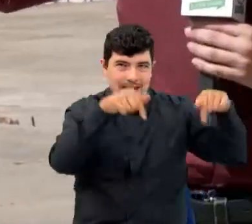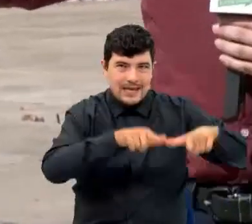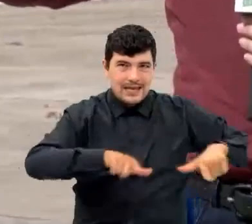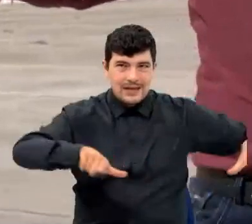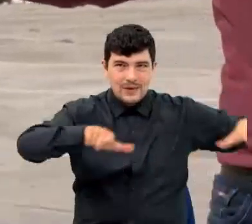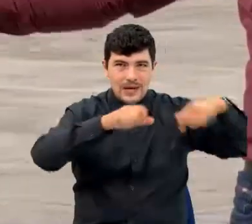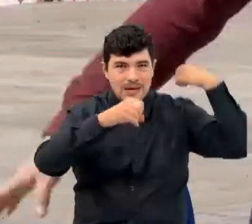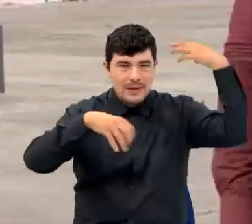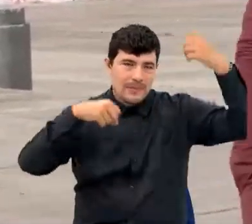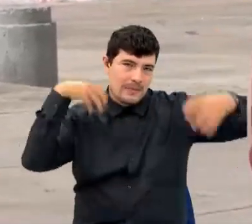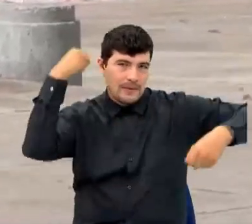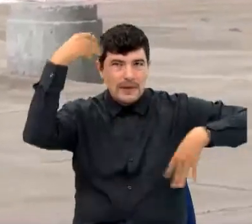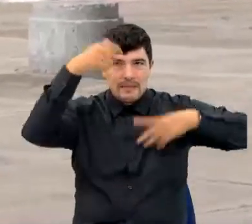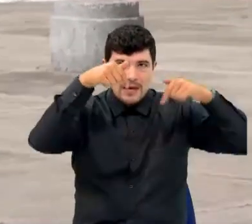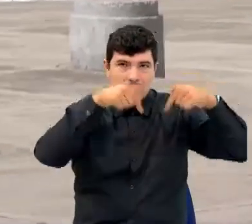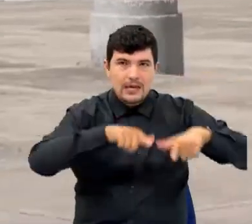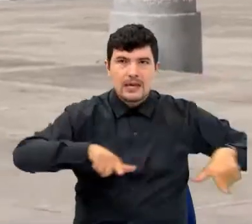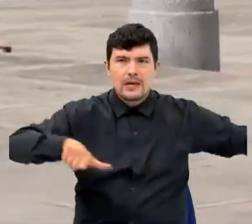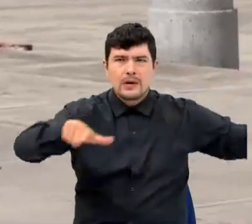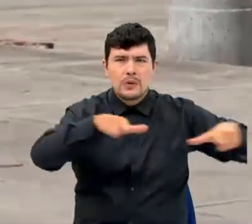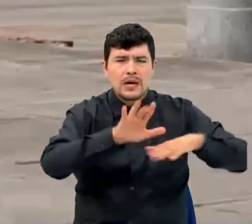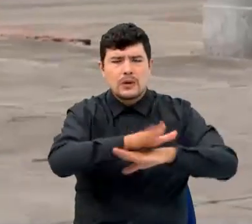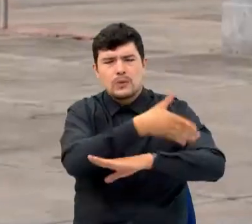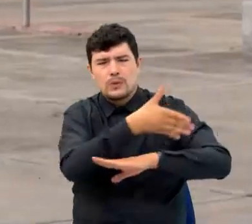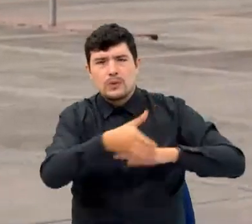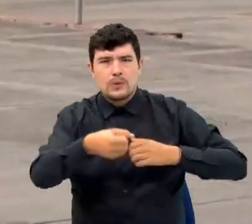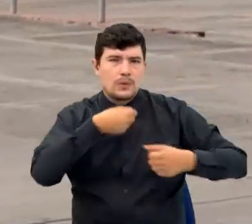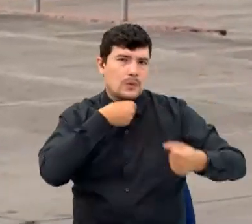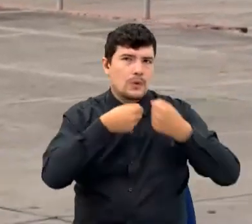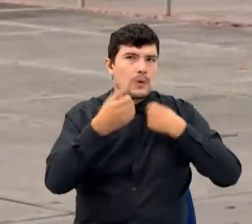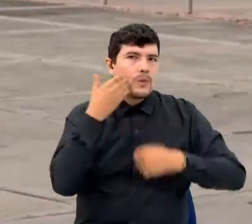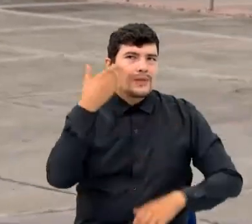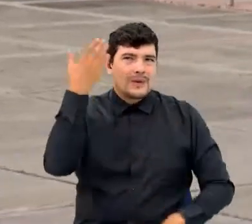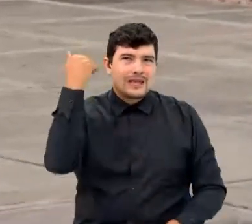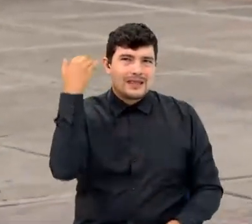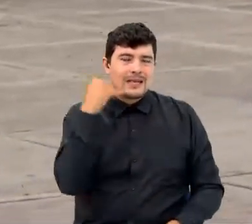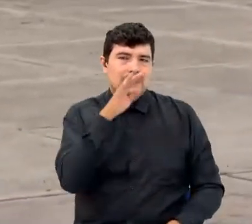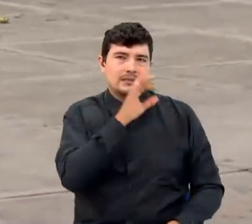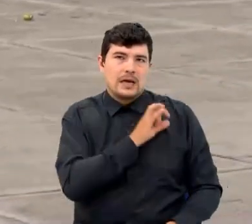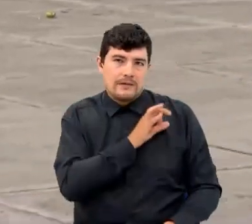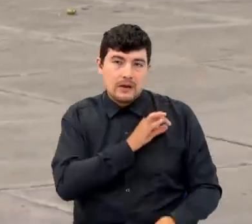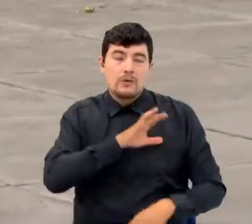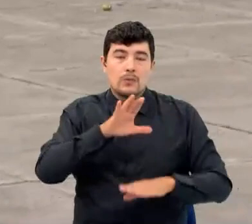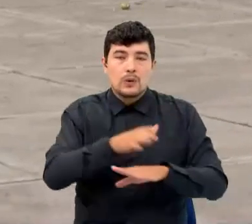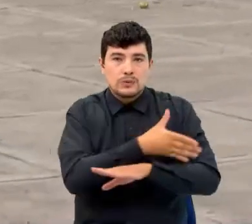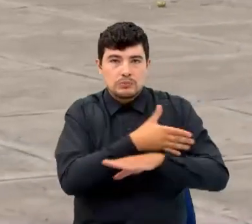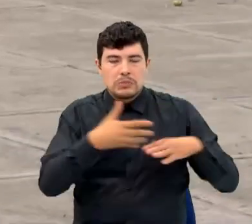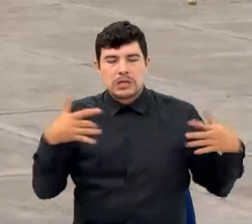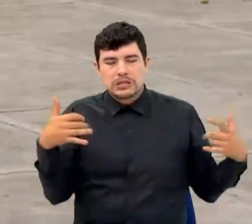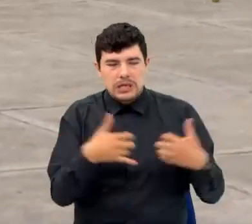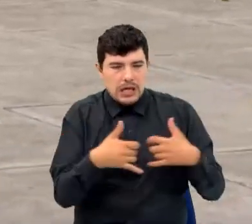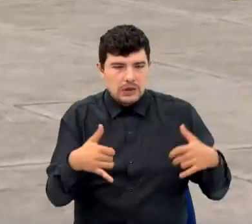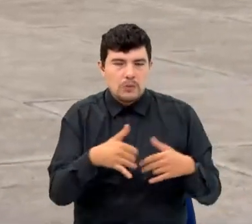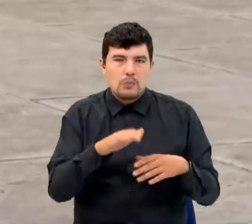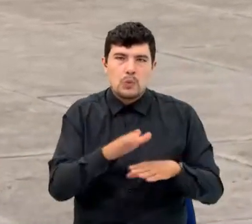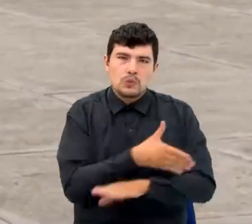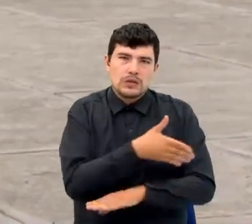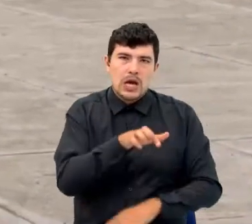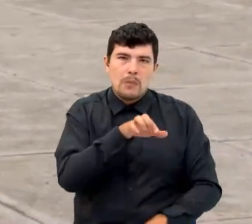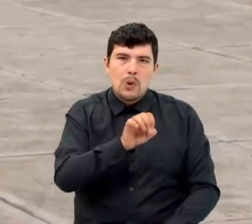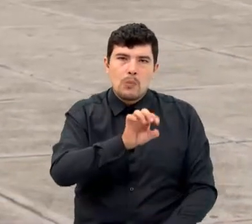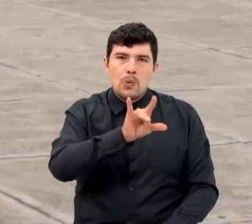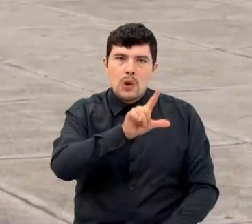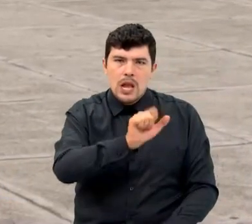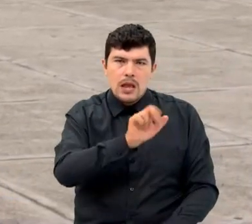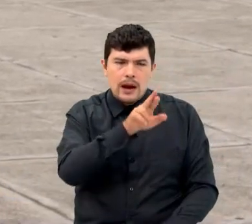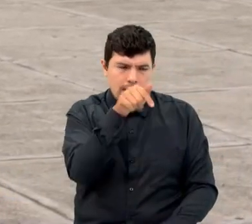esta hora en un concierto que se realizó el pasado sábado, un concierto de vallenato y también música popular, y estuvieron departiendo en este